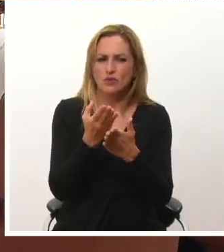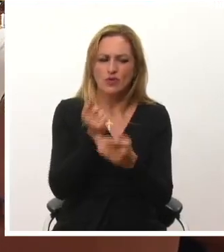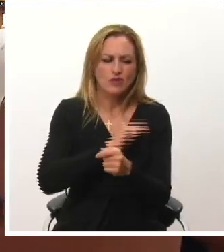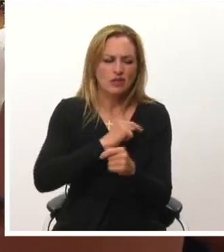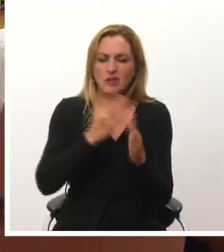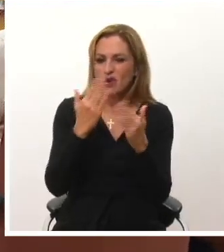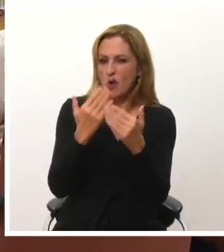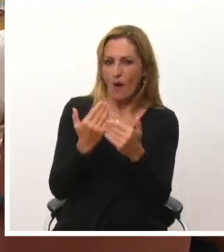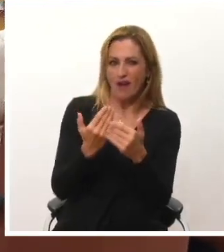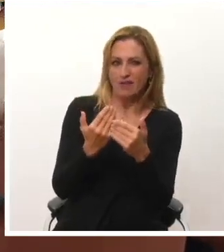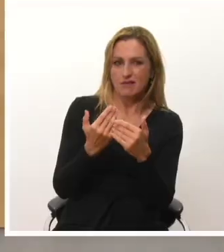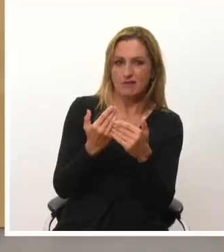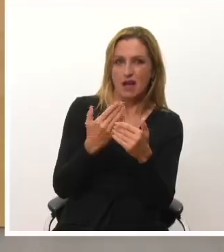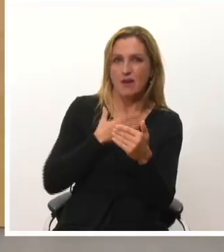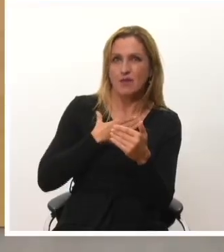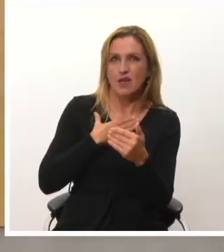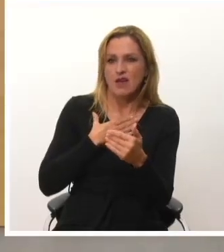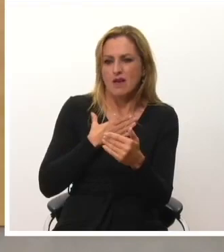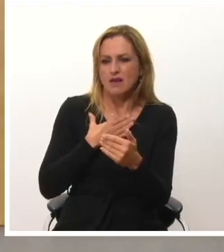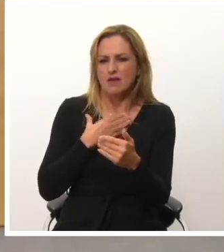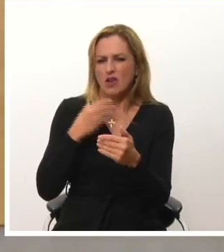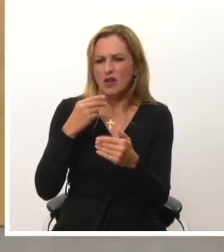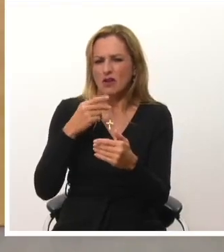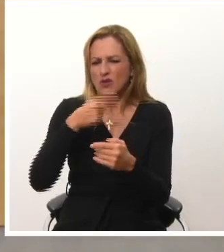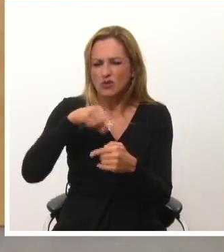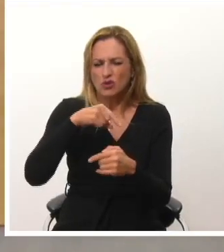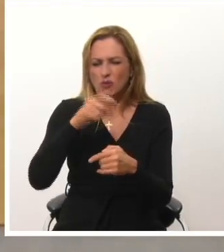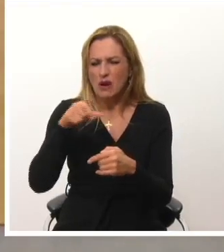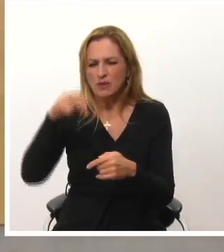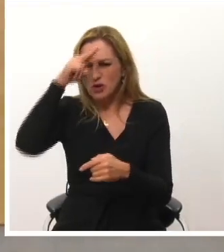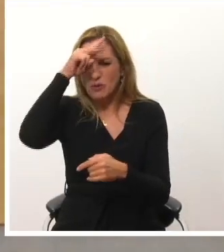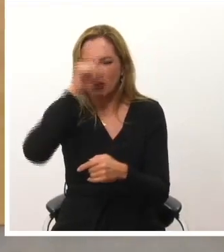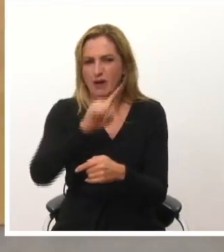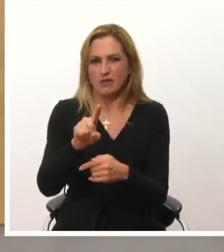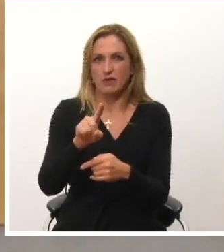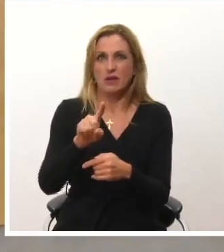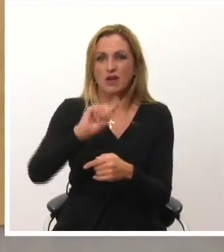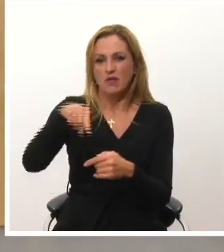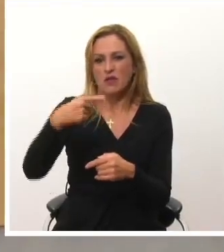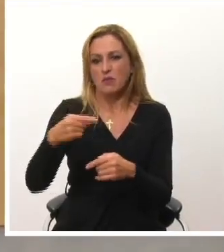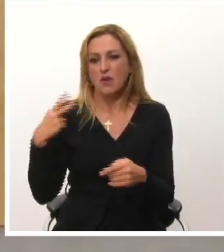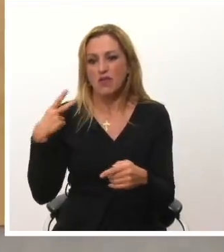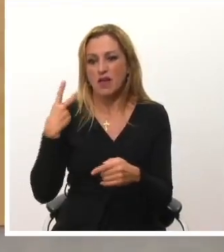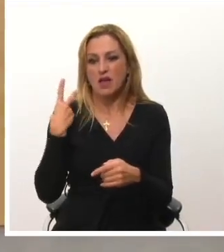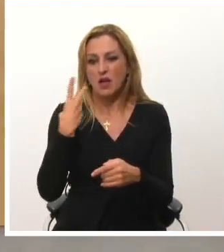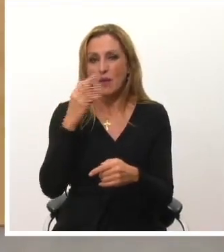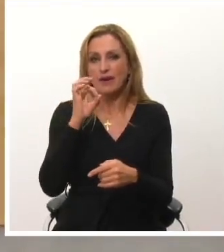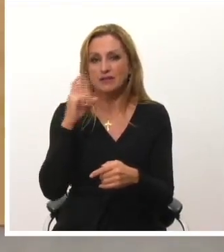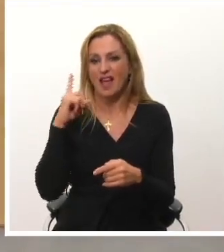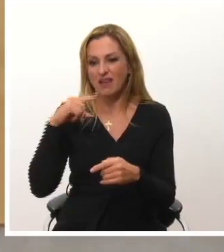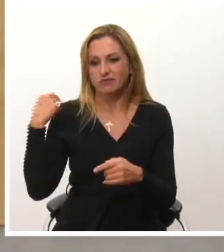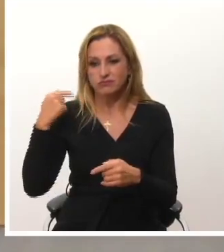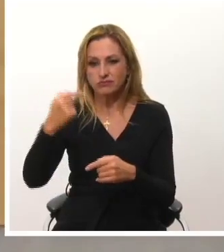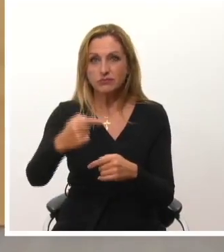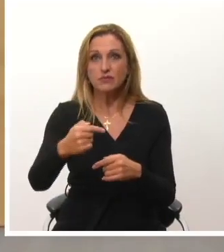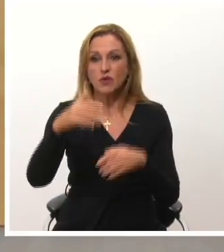Me parece muy fuerte que no nos preocupamos por la gente se ve que no nos preocupamos por la gente después de 20 años de ser reelegidos me